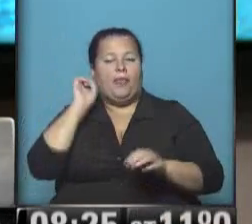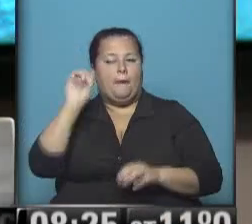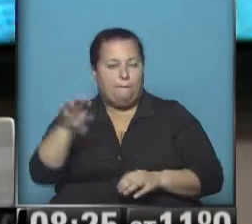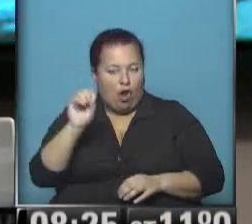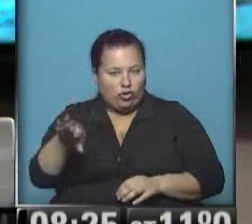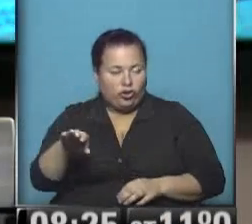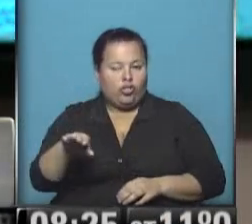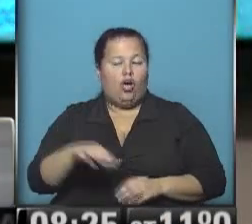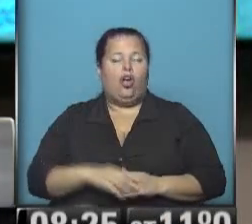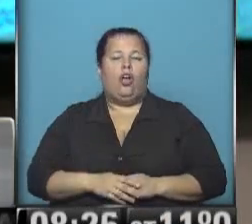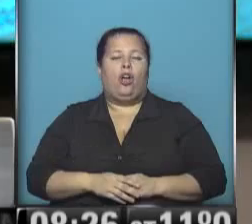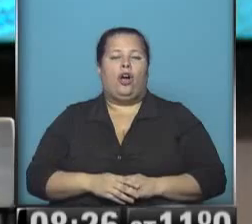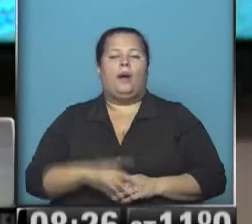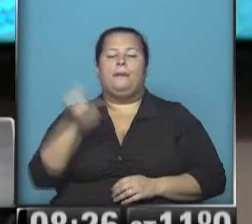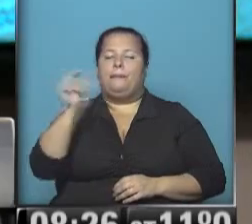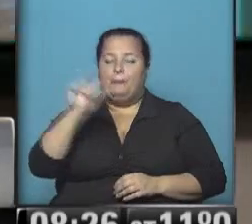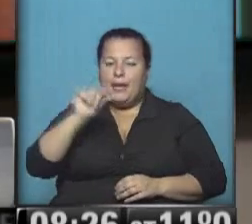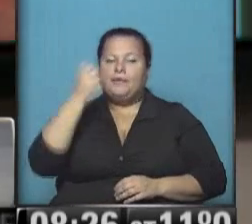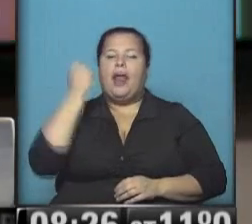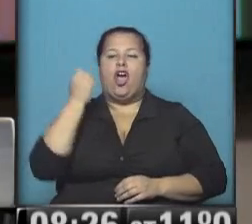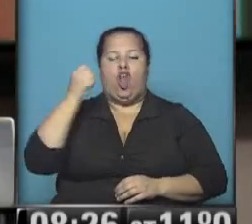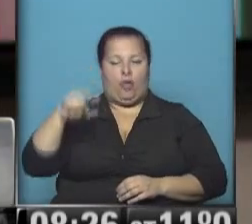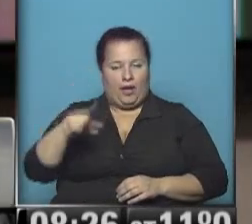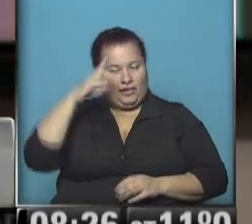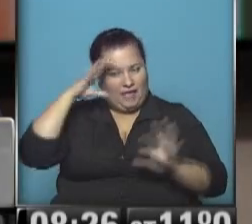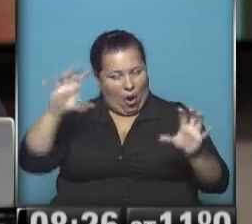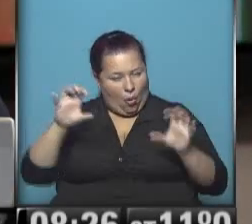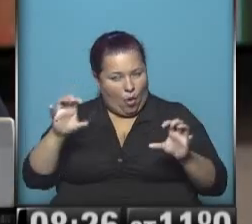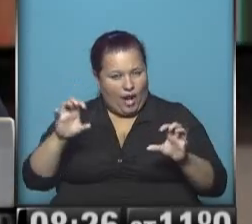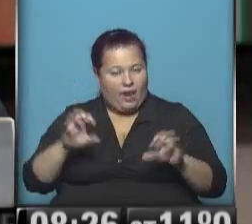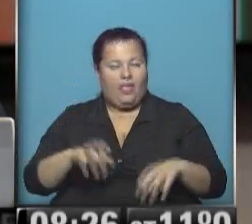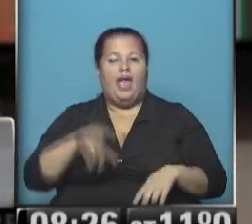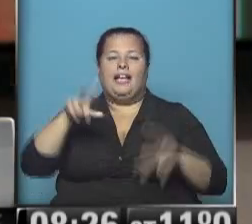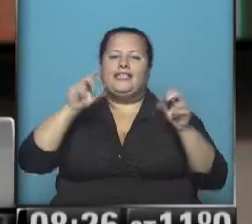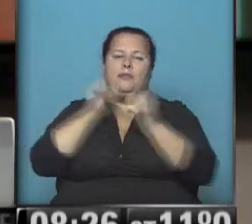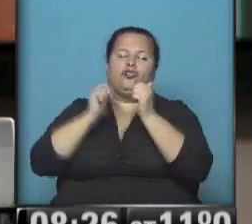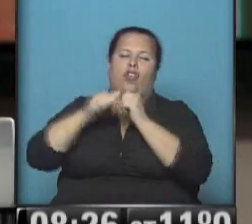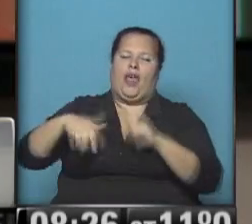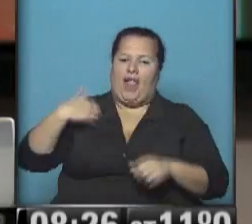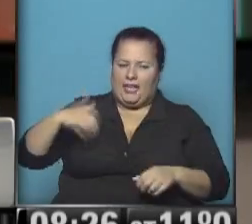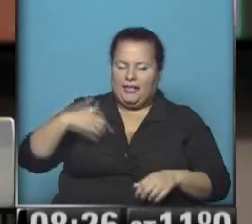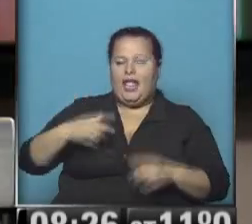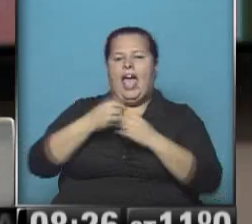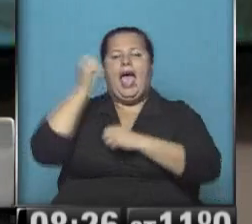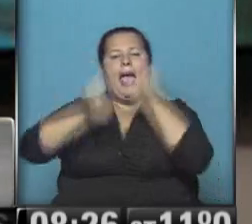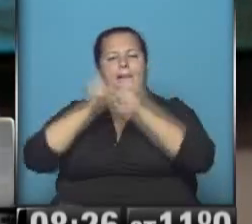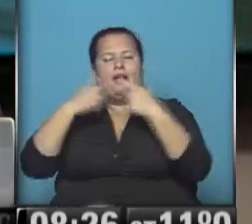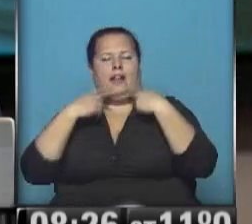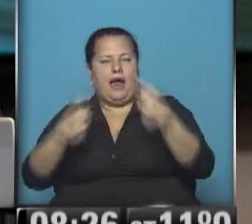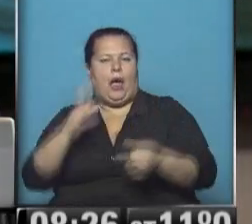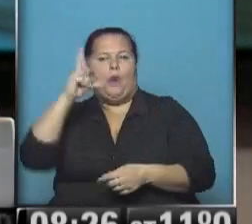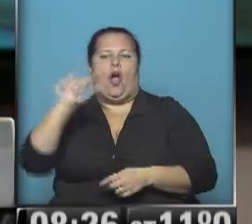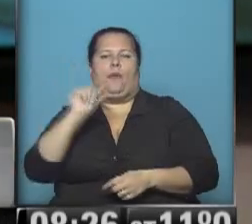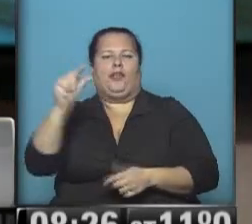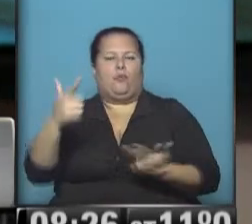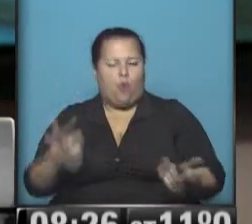en créditos a la economía real ustedes recordarán y es un tema histórico de la argentina que muchas empresas se quejaban que los bancos